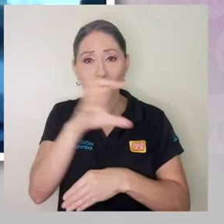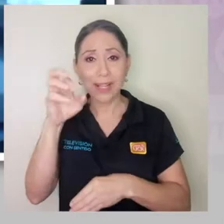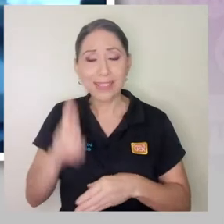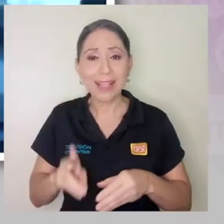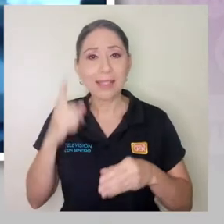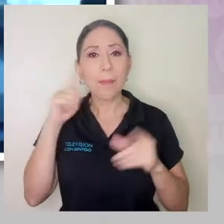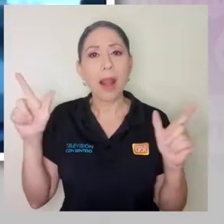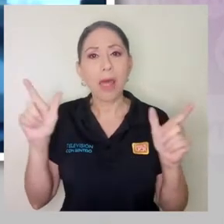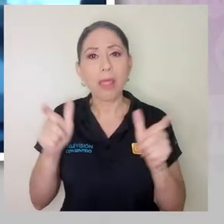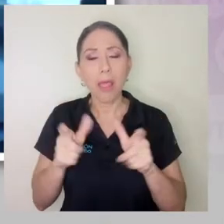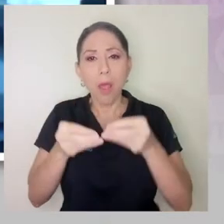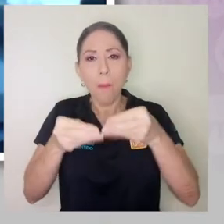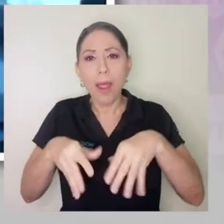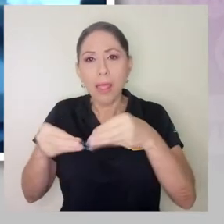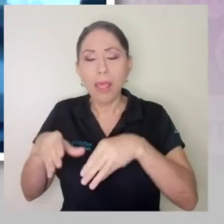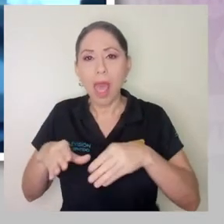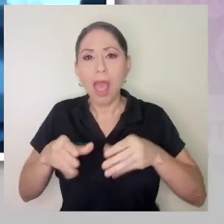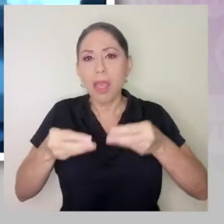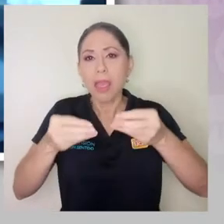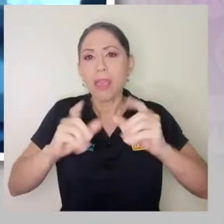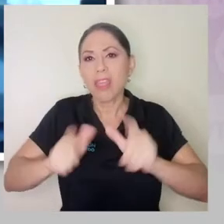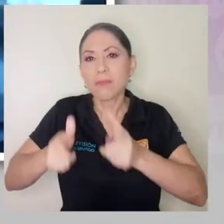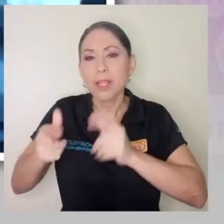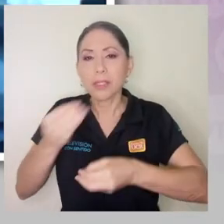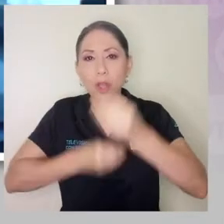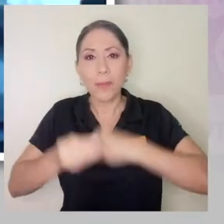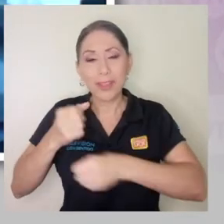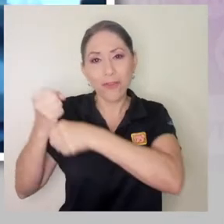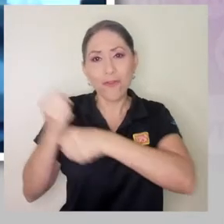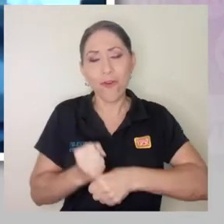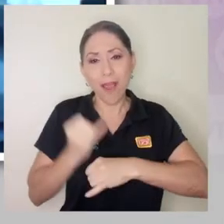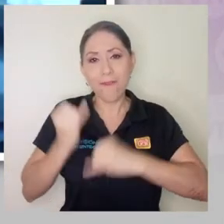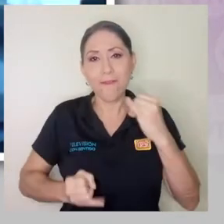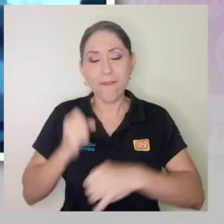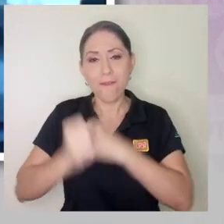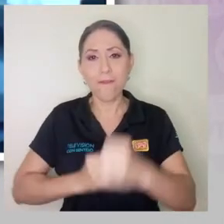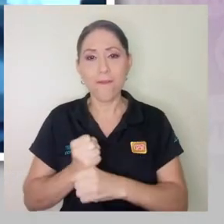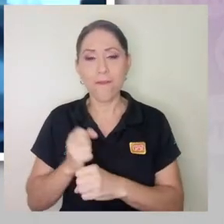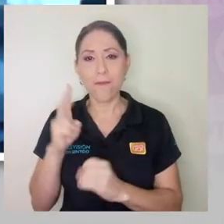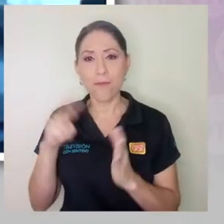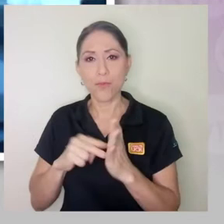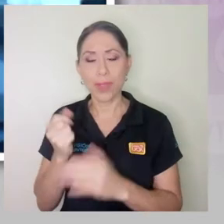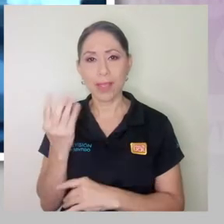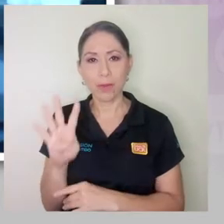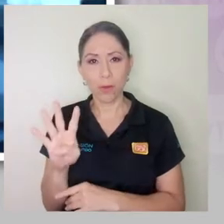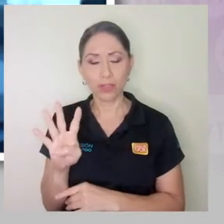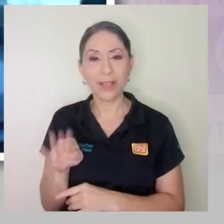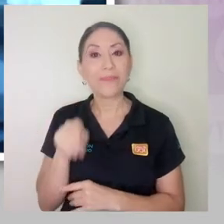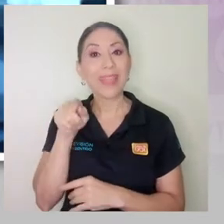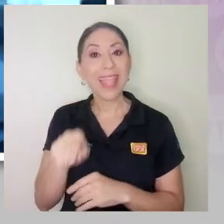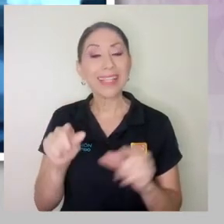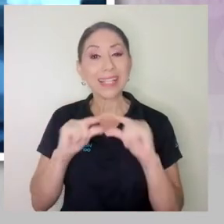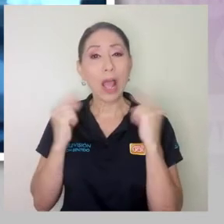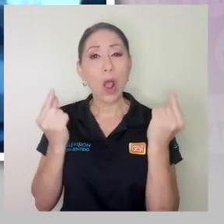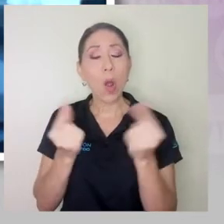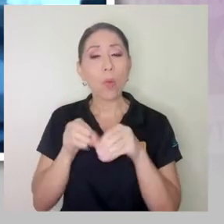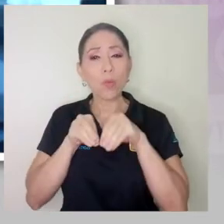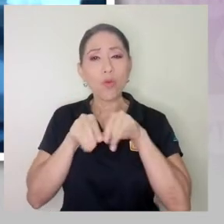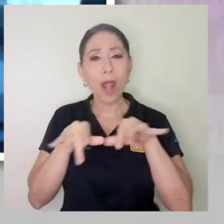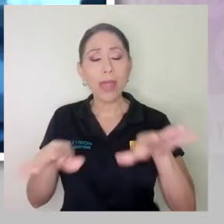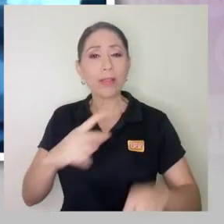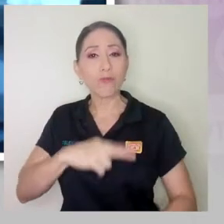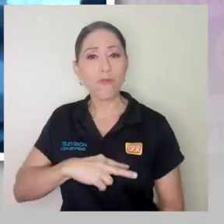para Disminución de Pérdida y Desperdicio de Alimentos se fundó a finales del año 2014 y es una